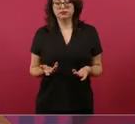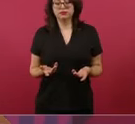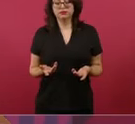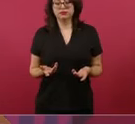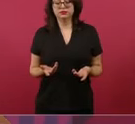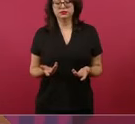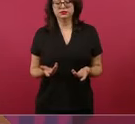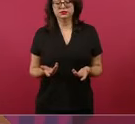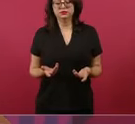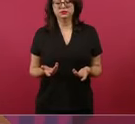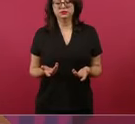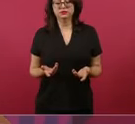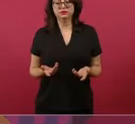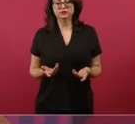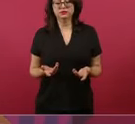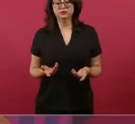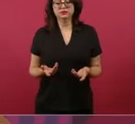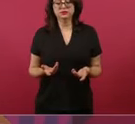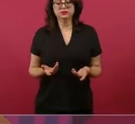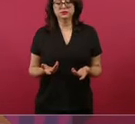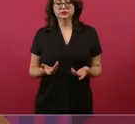ahora hay ejidatarios